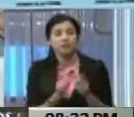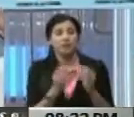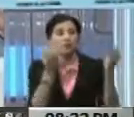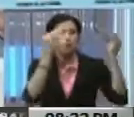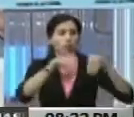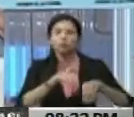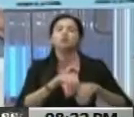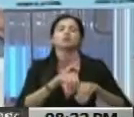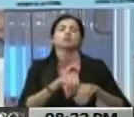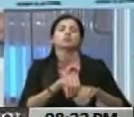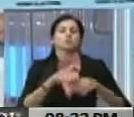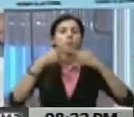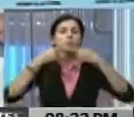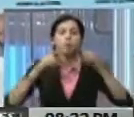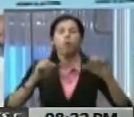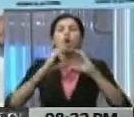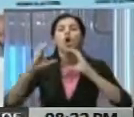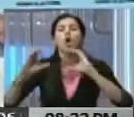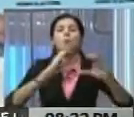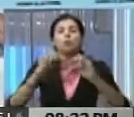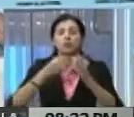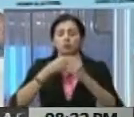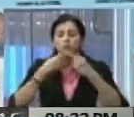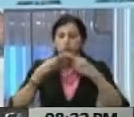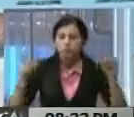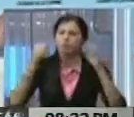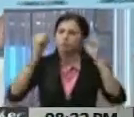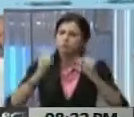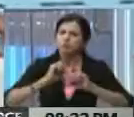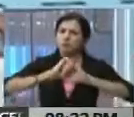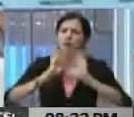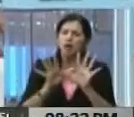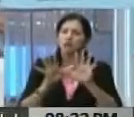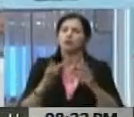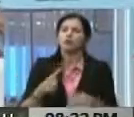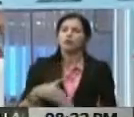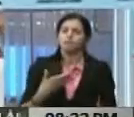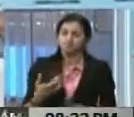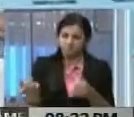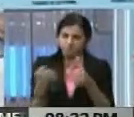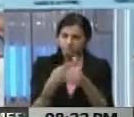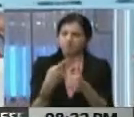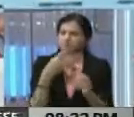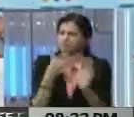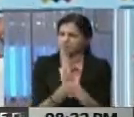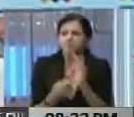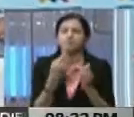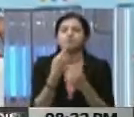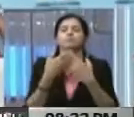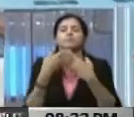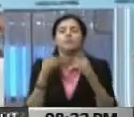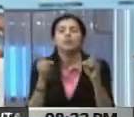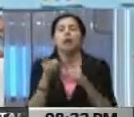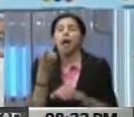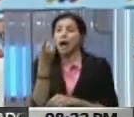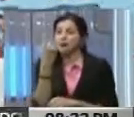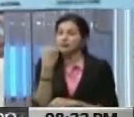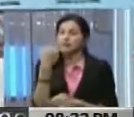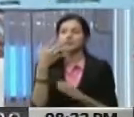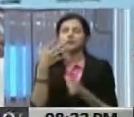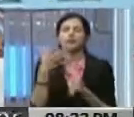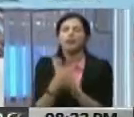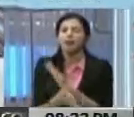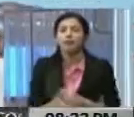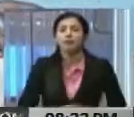un comunicado de manera muy firme, donde podemos expresar, en primer lugar, que los actos de ayer constituyen de